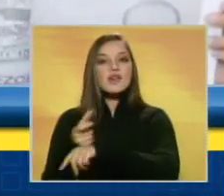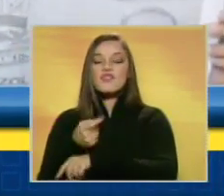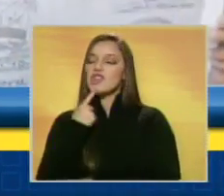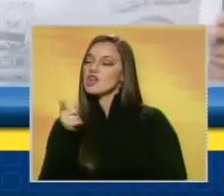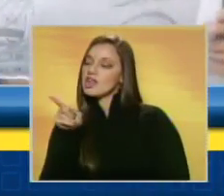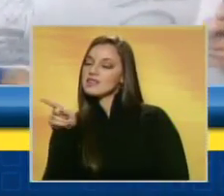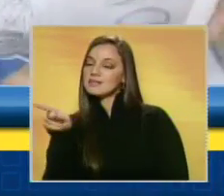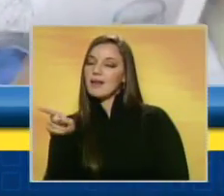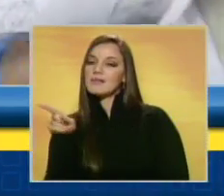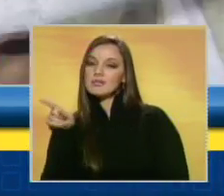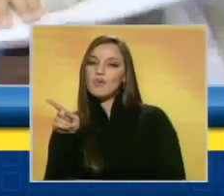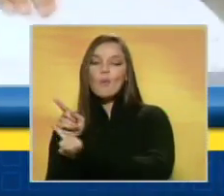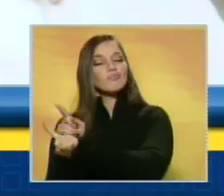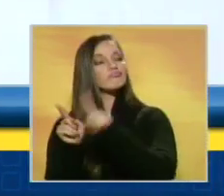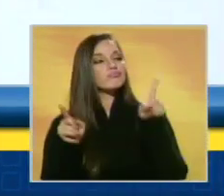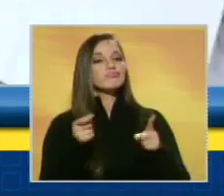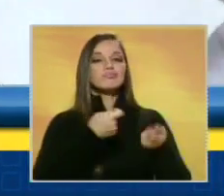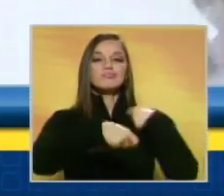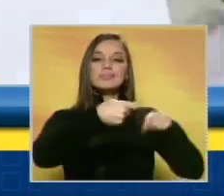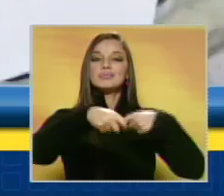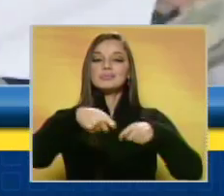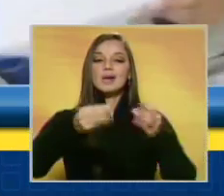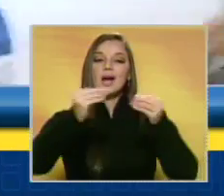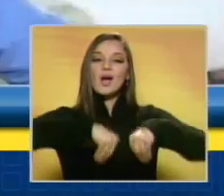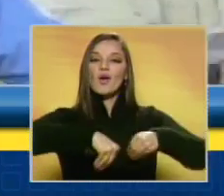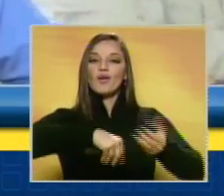estado para hacer los